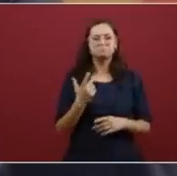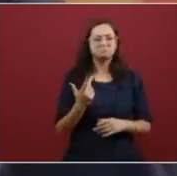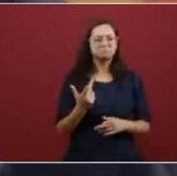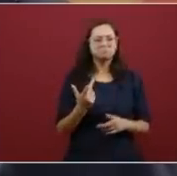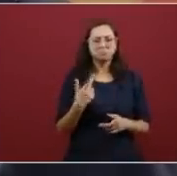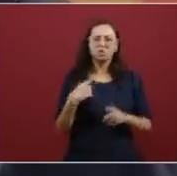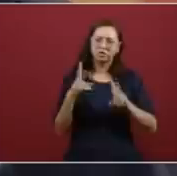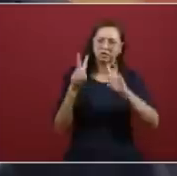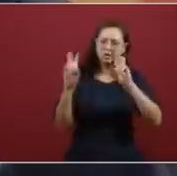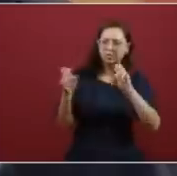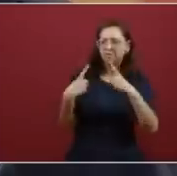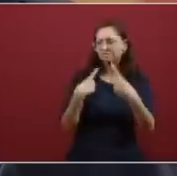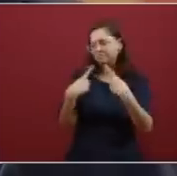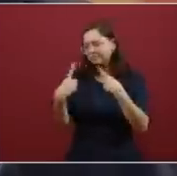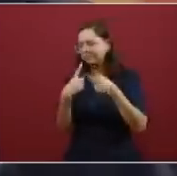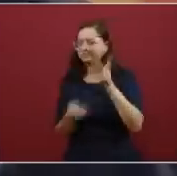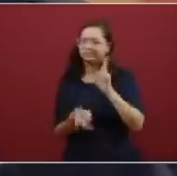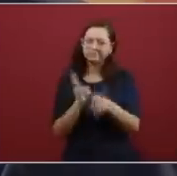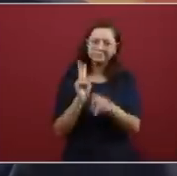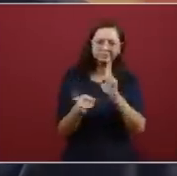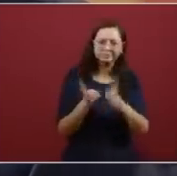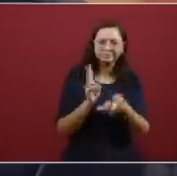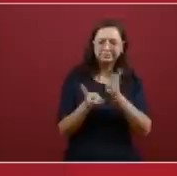tema, de la